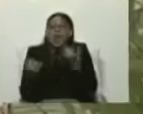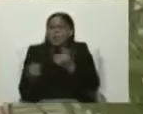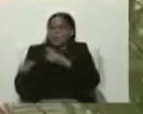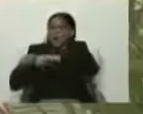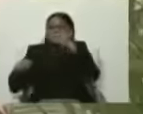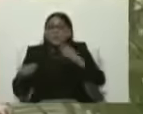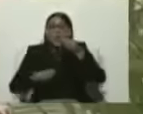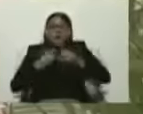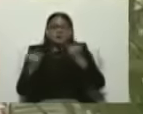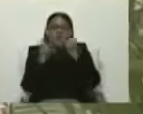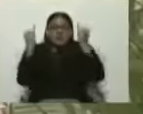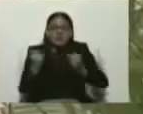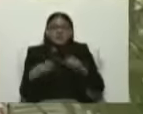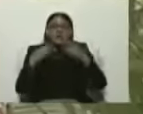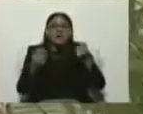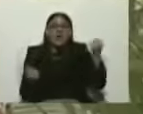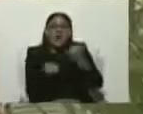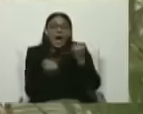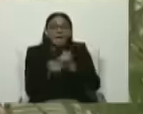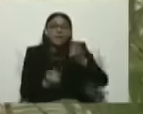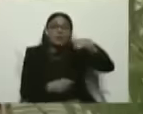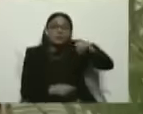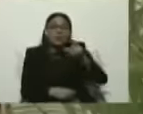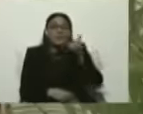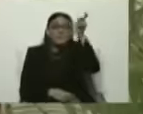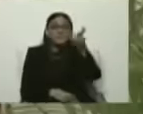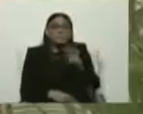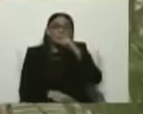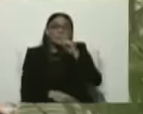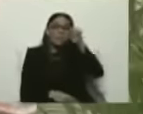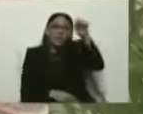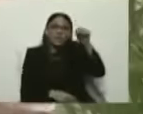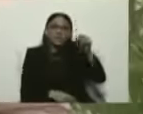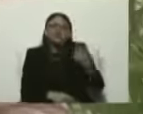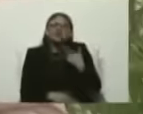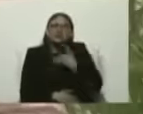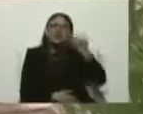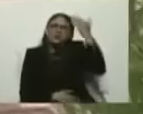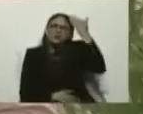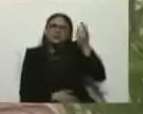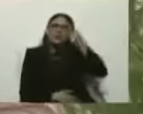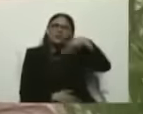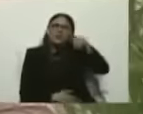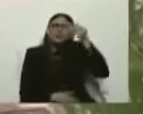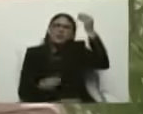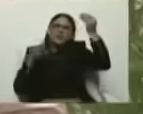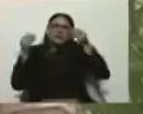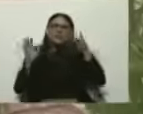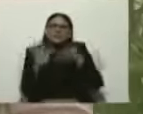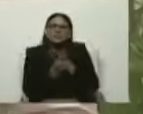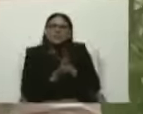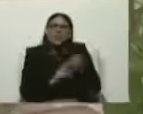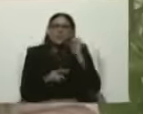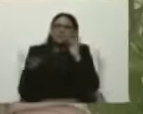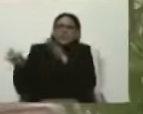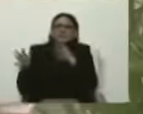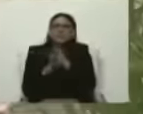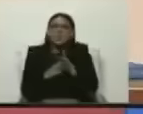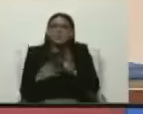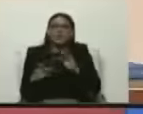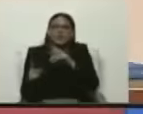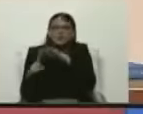apoyar al candidato por el gran polo patriótico Nicolás Maduro. Me gustaría saber cuál es la lectura que hace el partido acerca de este hecho.